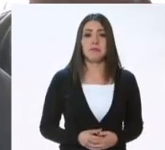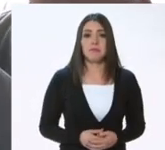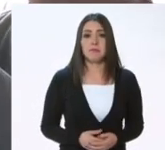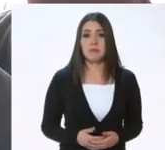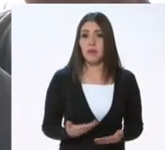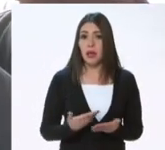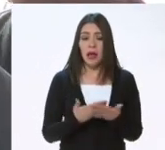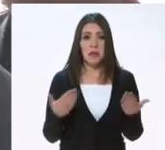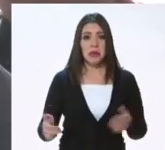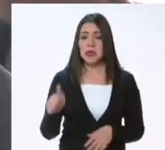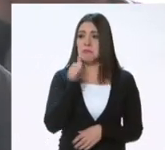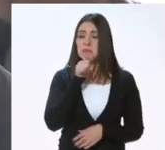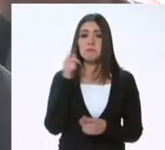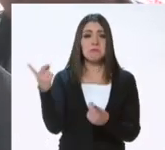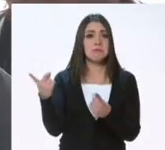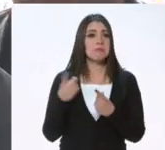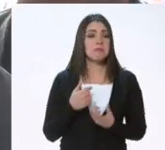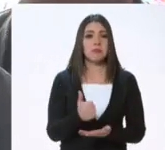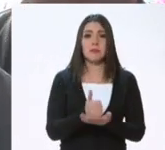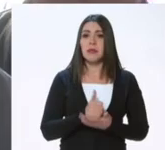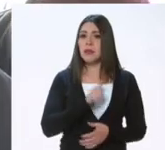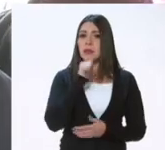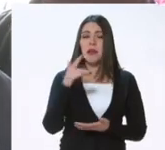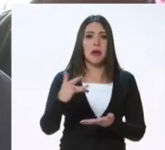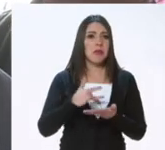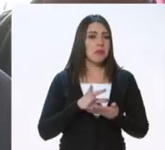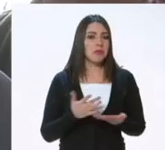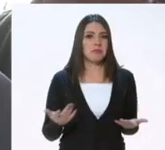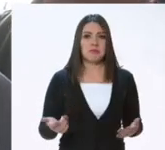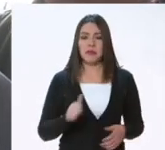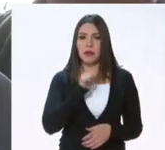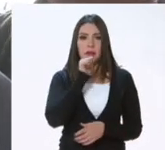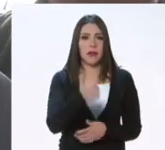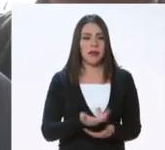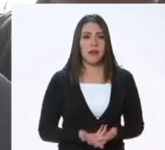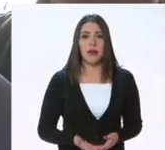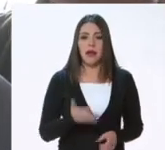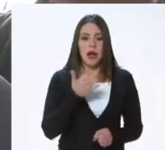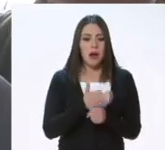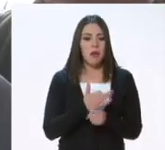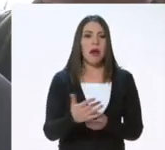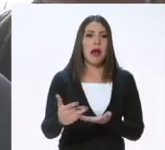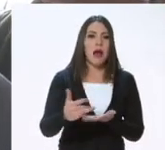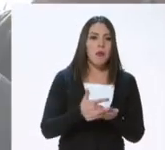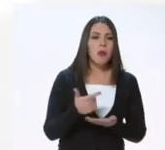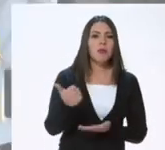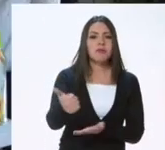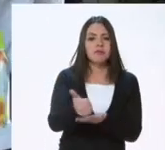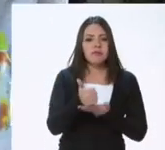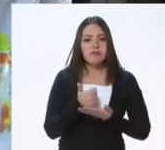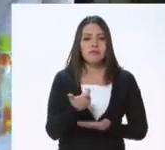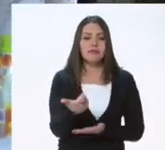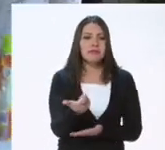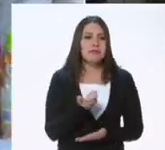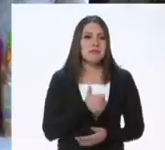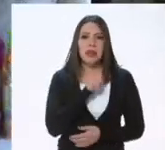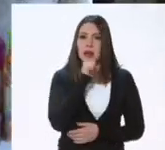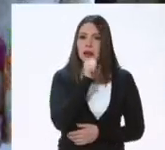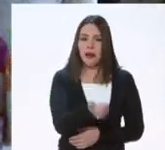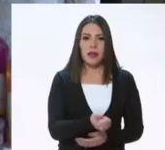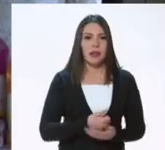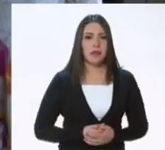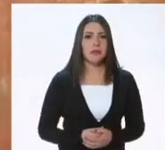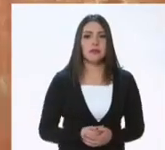está, como dicen, con una mano tras otra porque no hay ahorita ningún tipo de apoyo económico ni nada. Solicitan